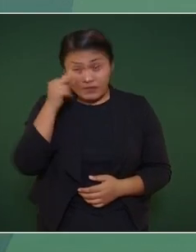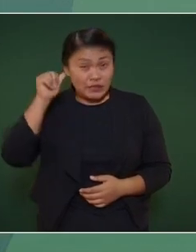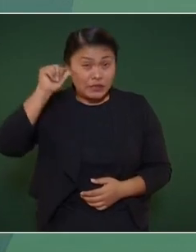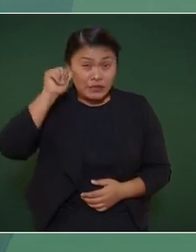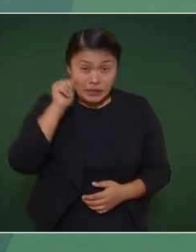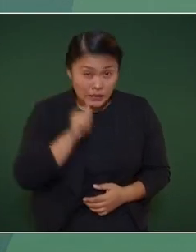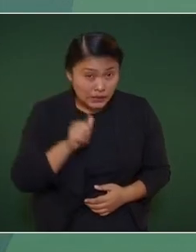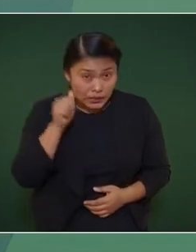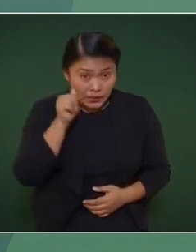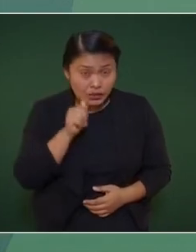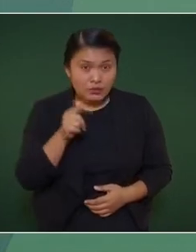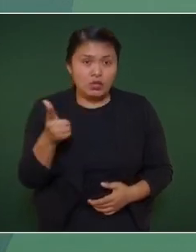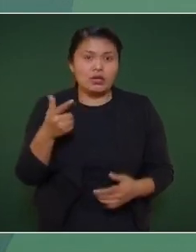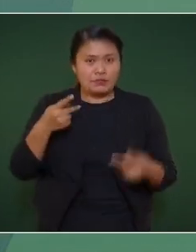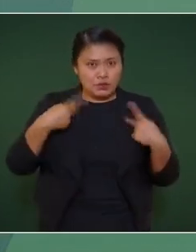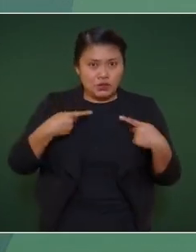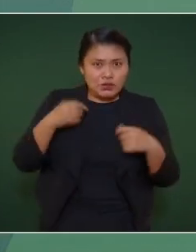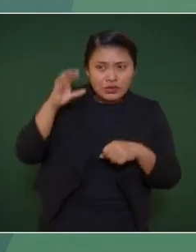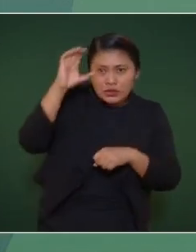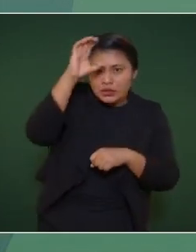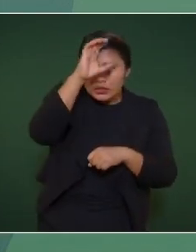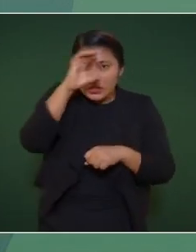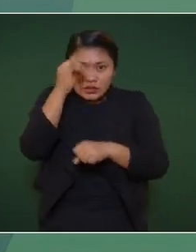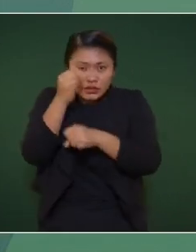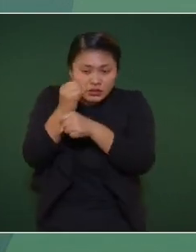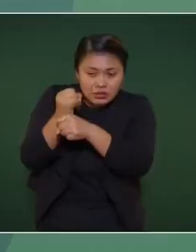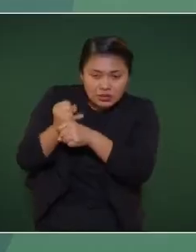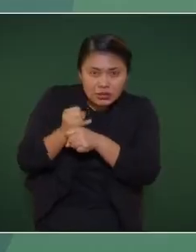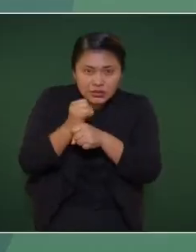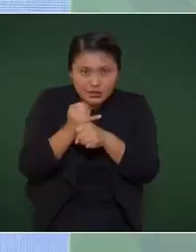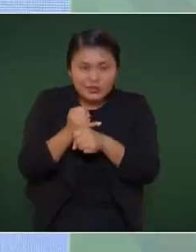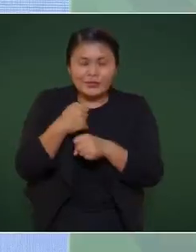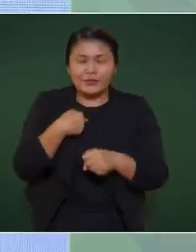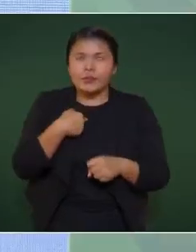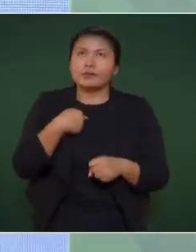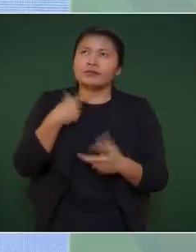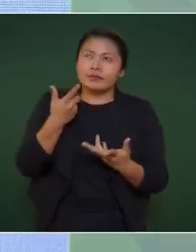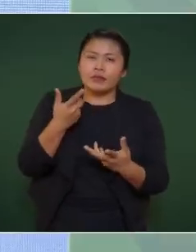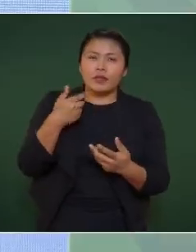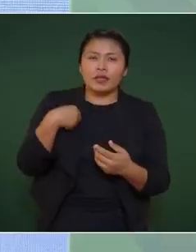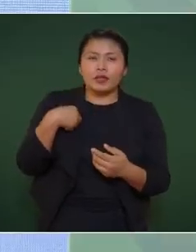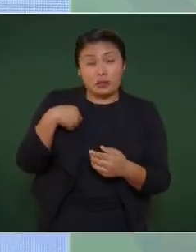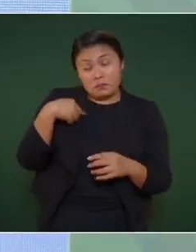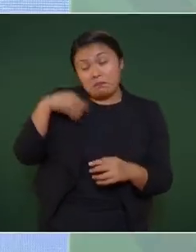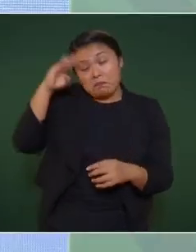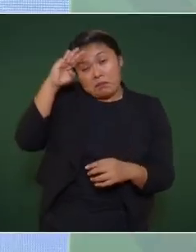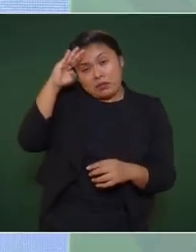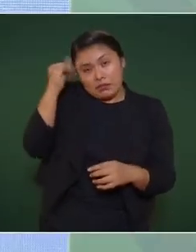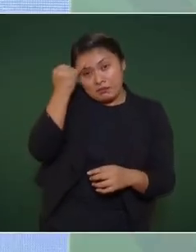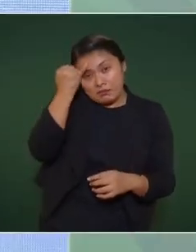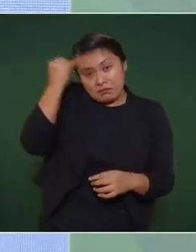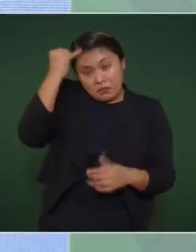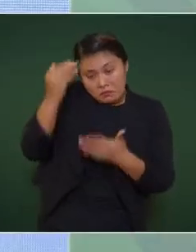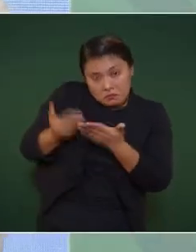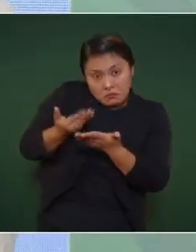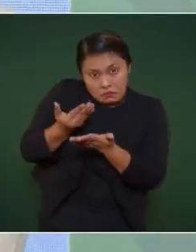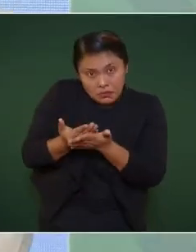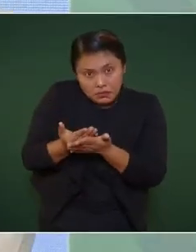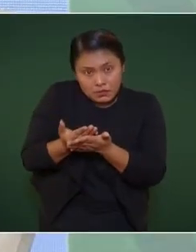los científicos. Yo estaba planteando que a ellos se les diera